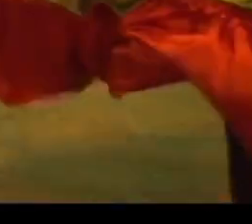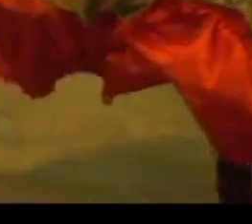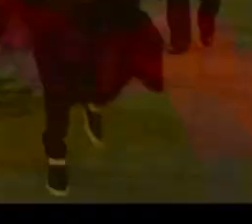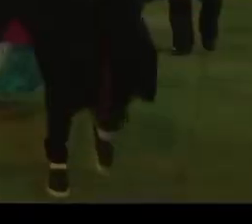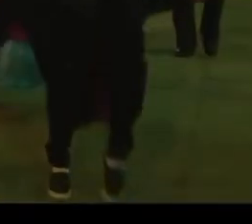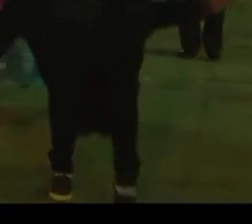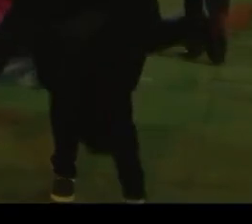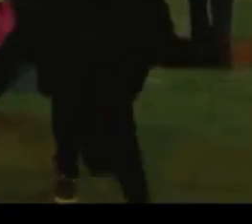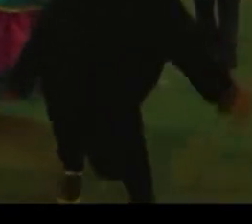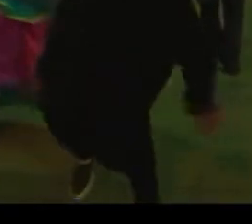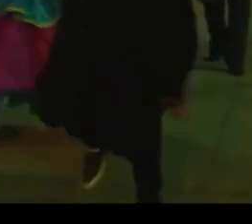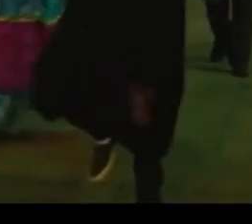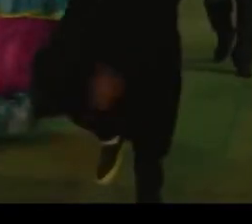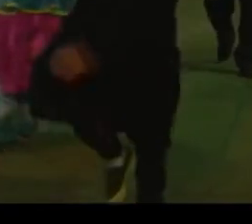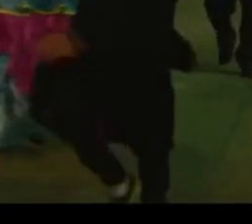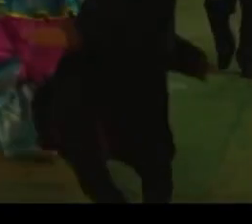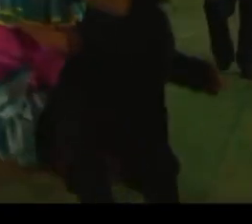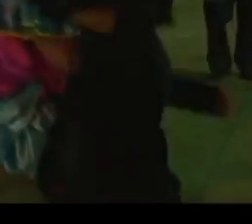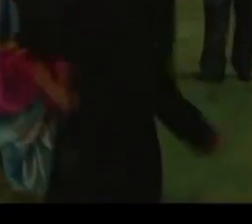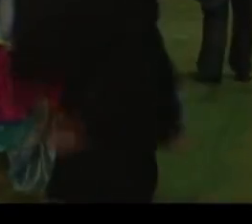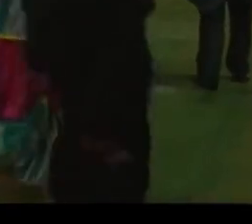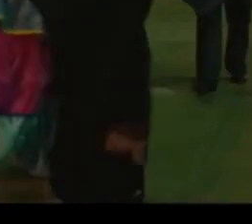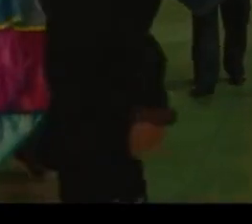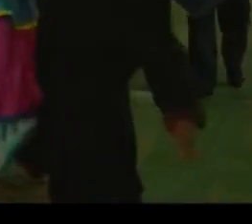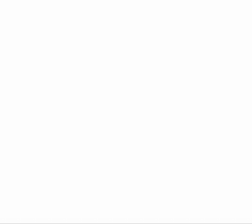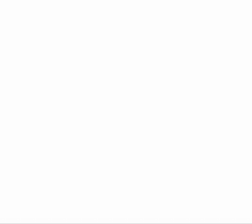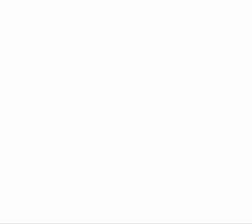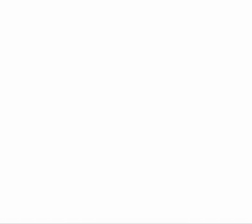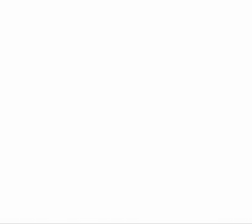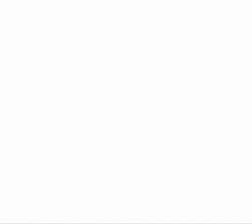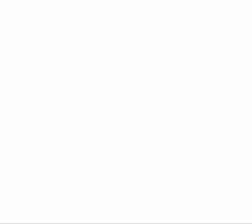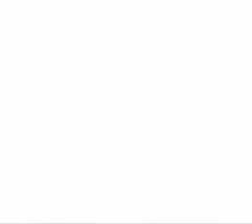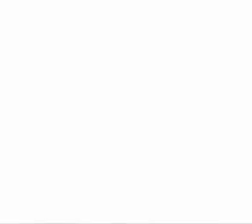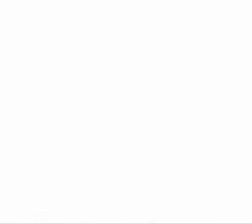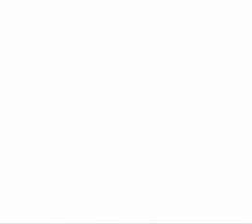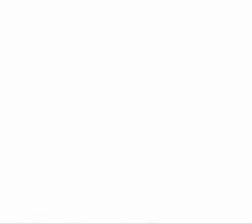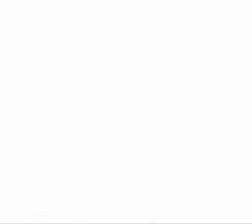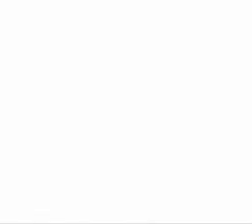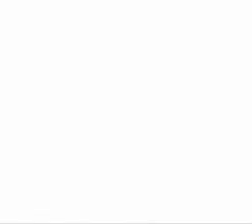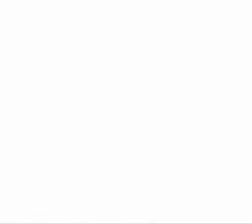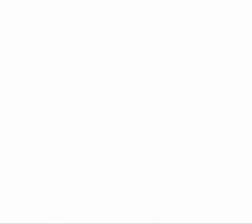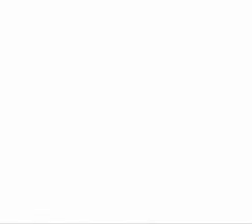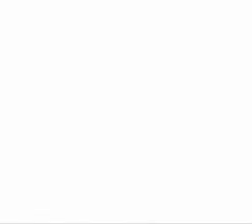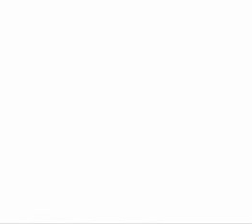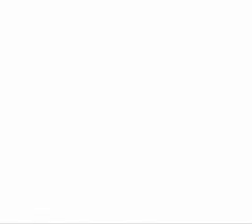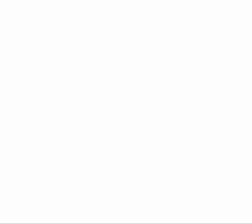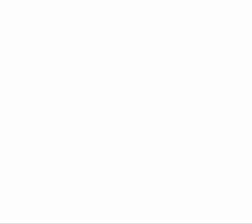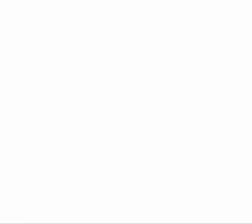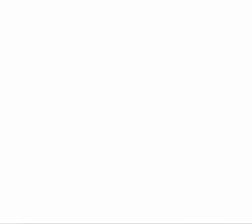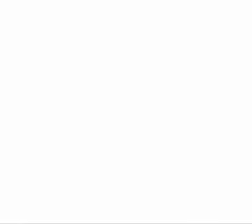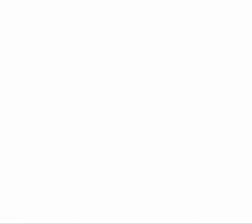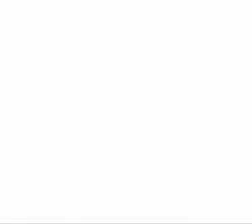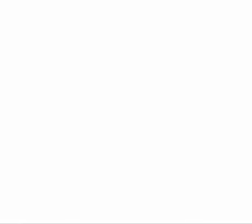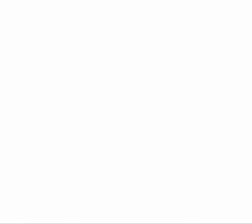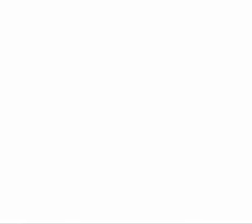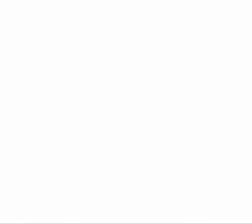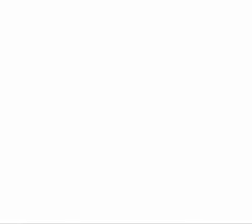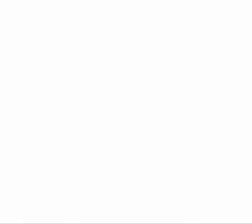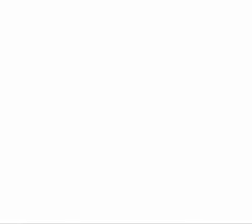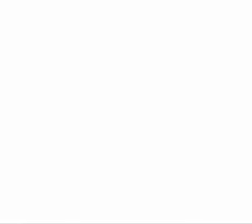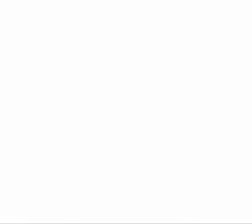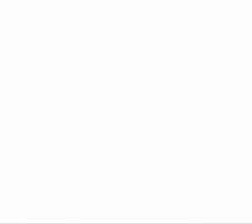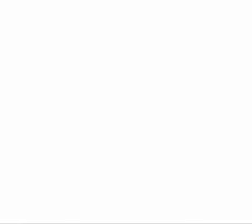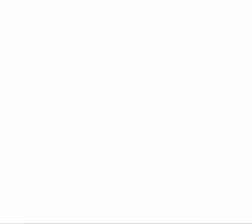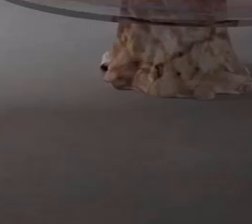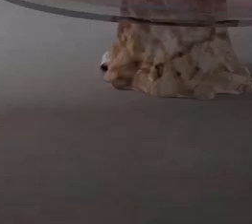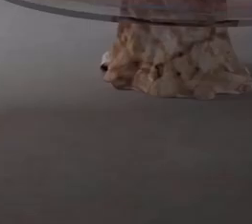tío, préstame tu relación para sacarme una espina que tengo en el corazón. Para